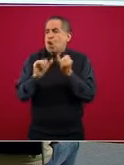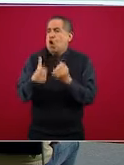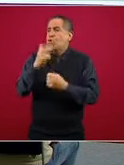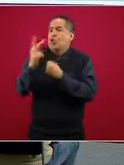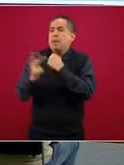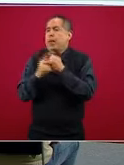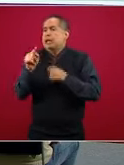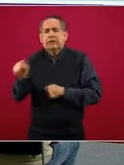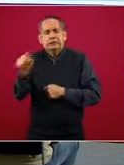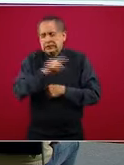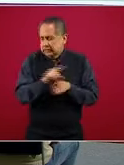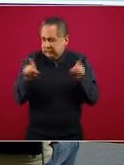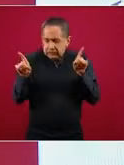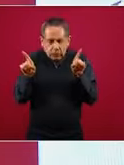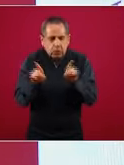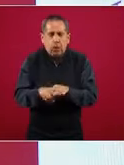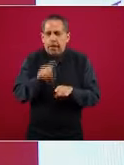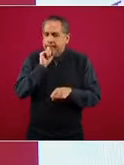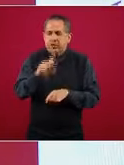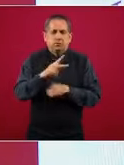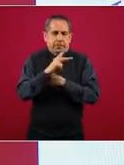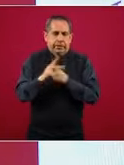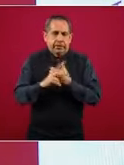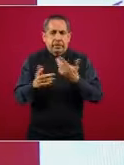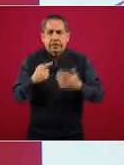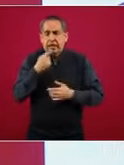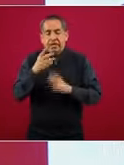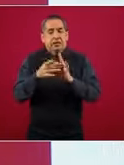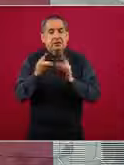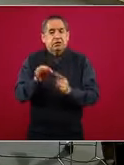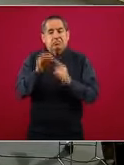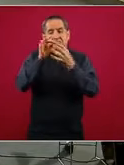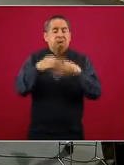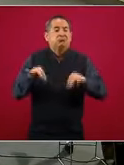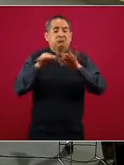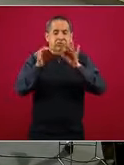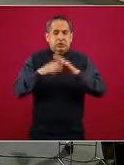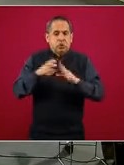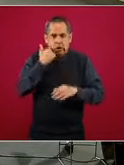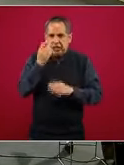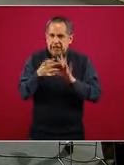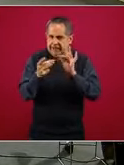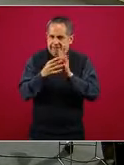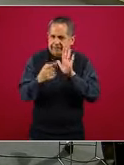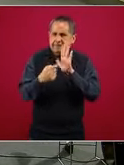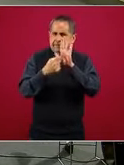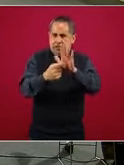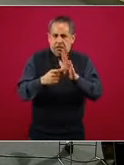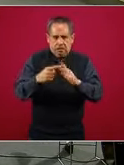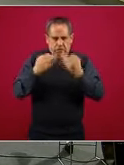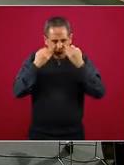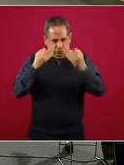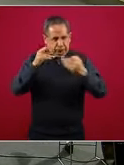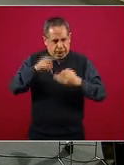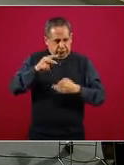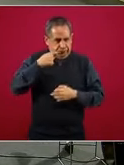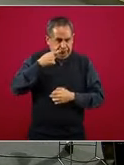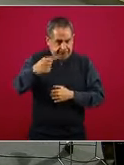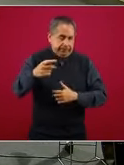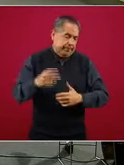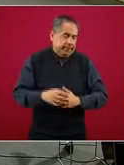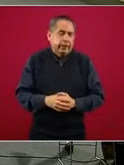los riesgos que enfrenta cualquier otro país. Pero destacó algunas cosas que me interesa comentar con todas y todos